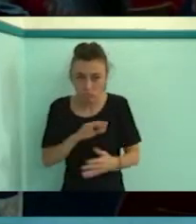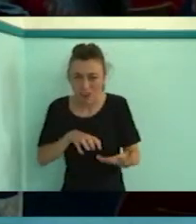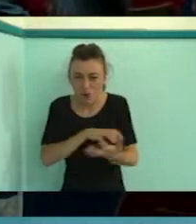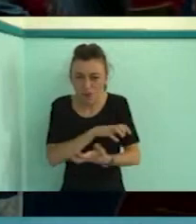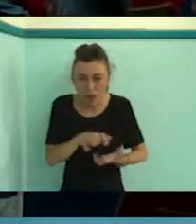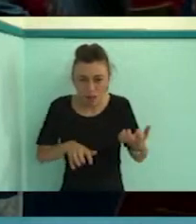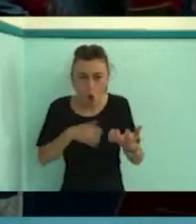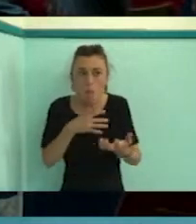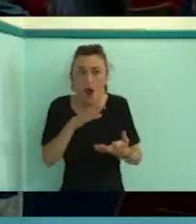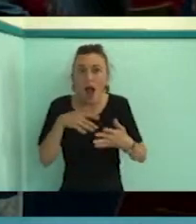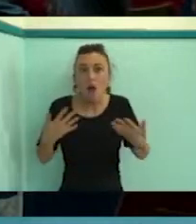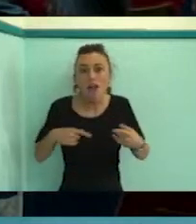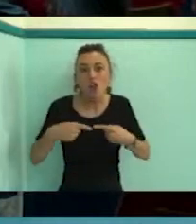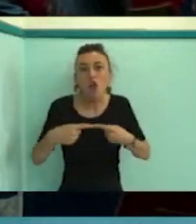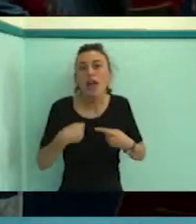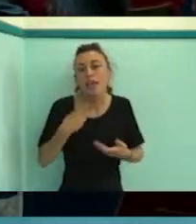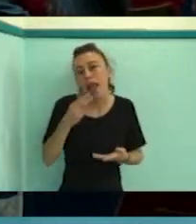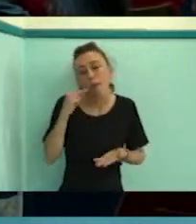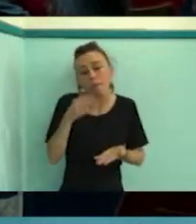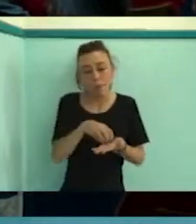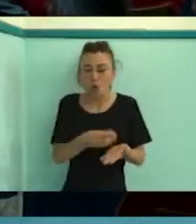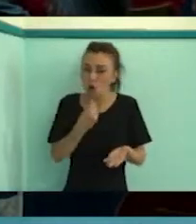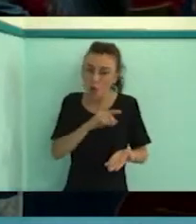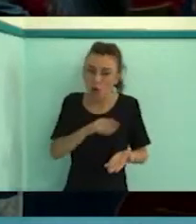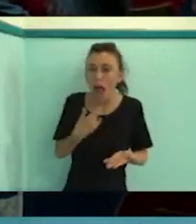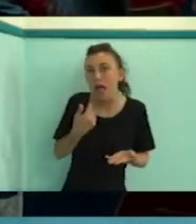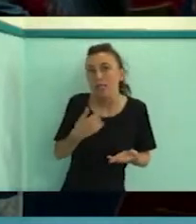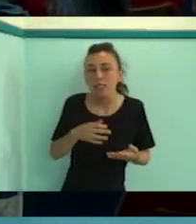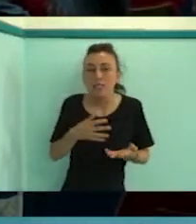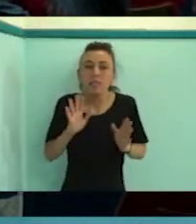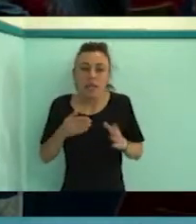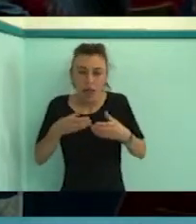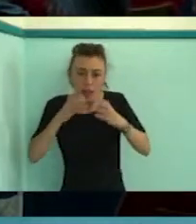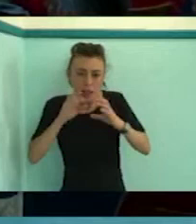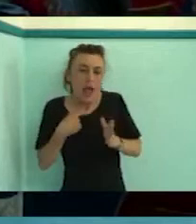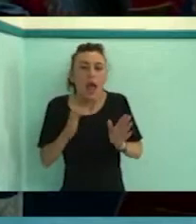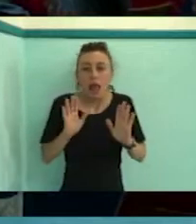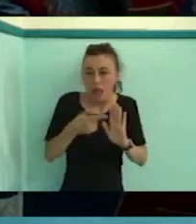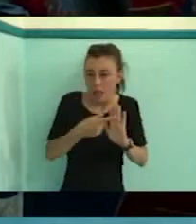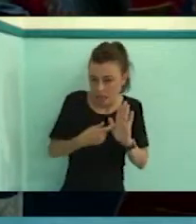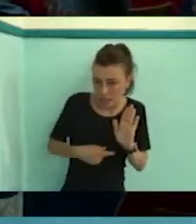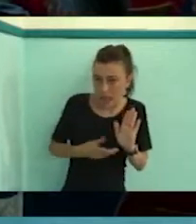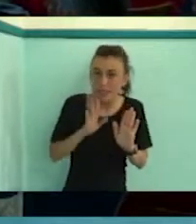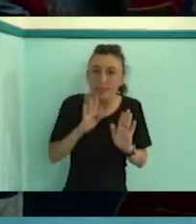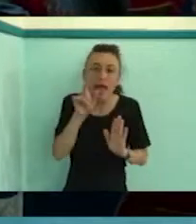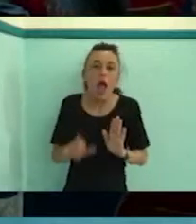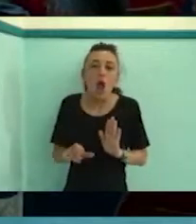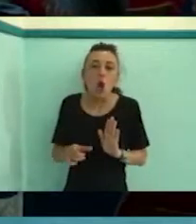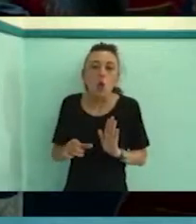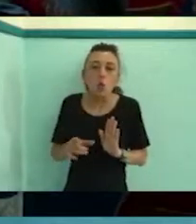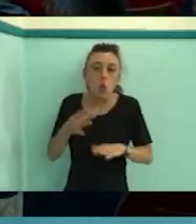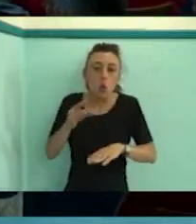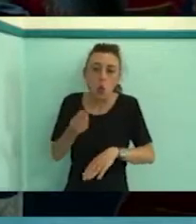de Ay no voy a comerme el bombón ahy el desayuno ahy la dieta ahí estoy Ho con esta nutricionista que es nueva cuando tú ya has